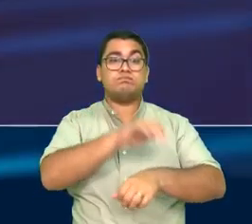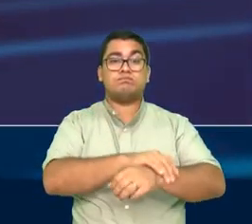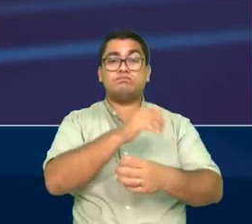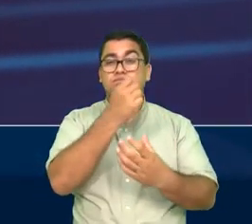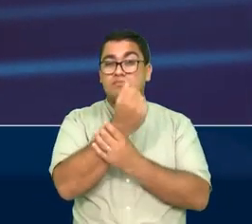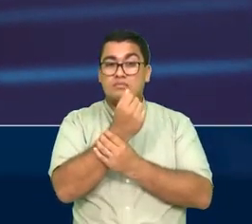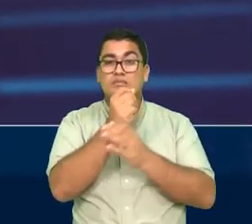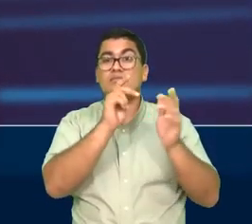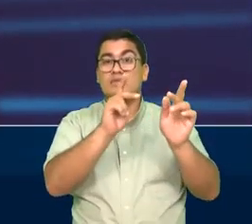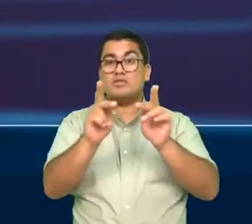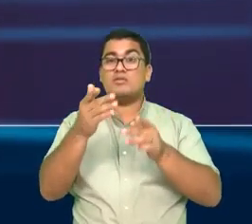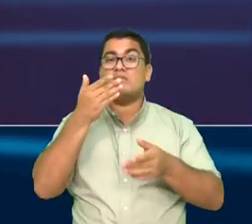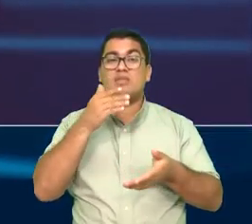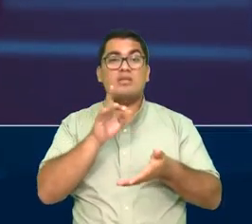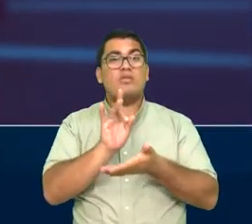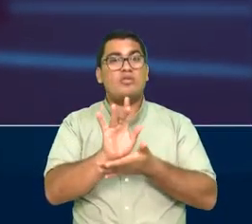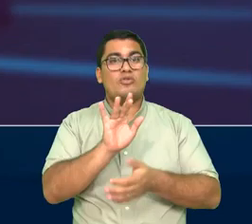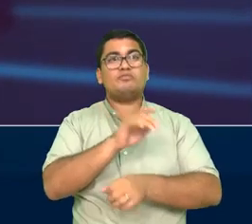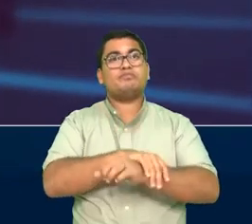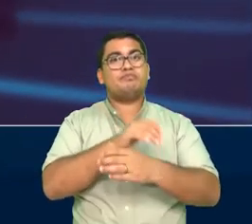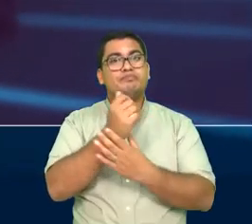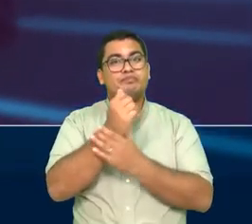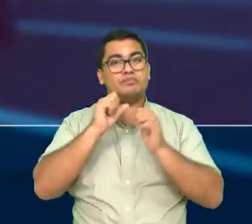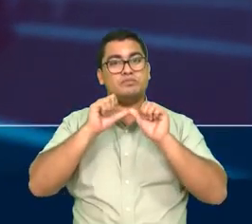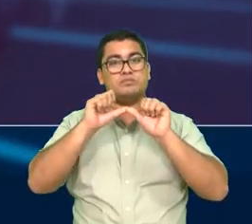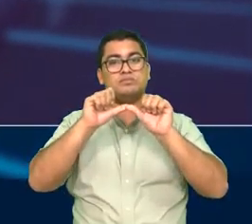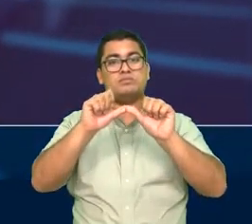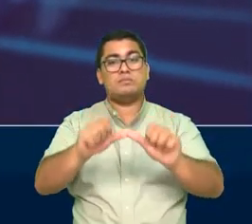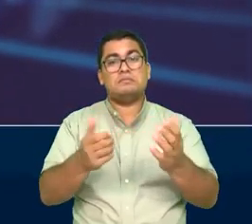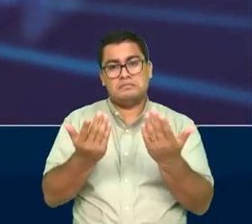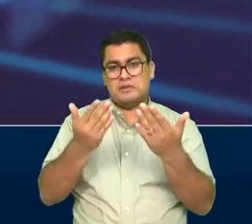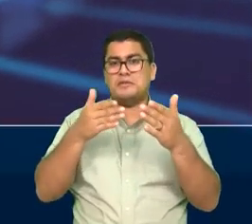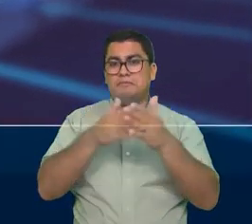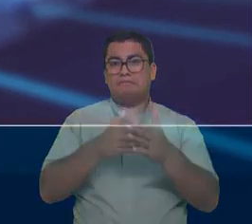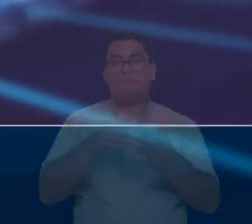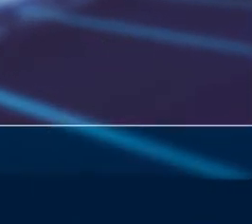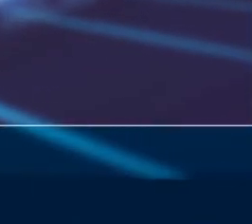crímenes de odio. Esto y más al volver de la pausa.